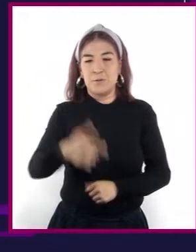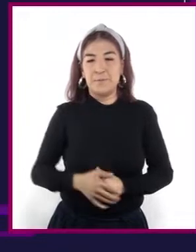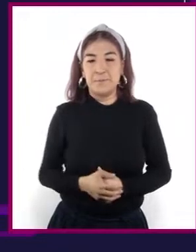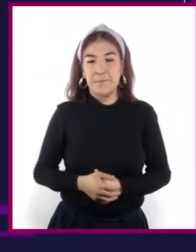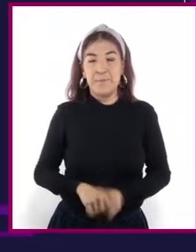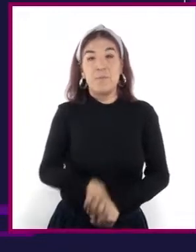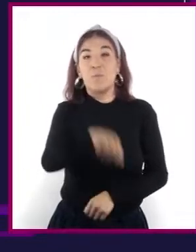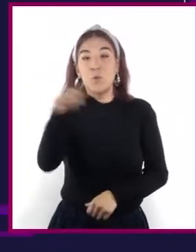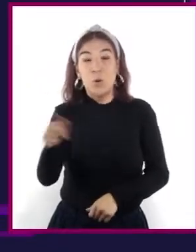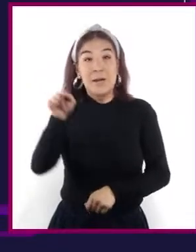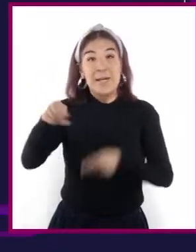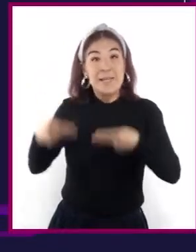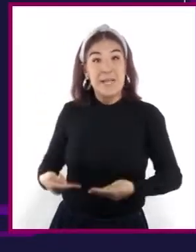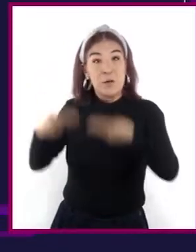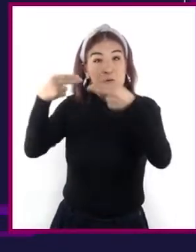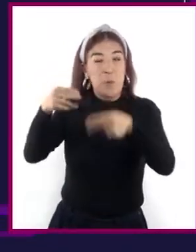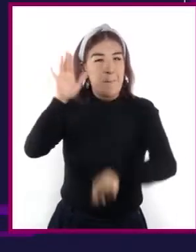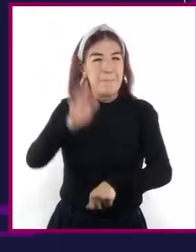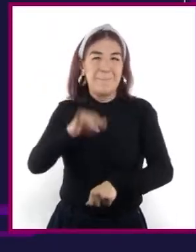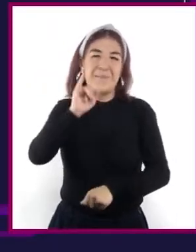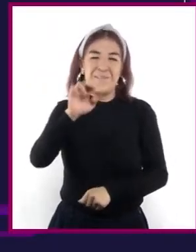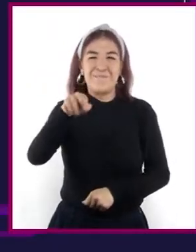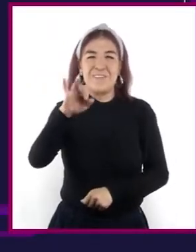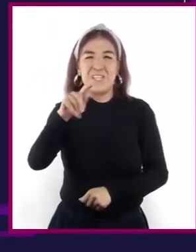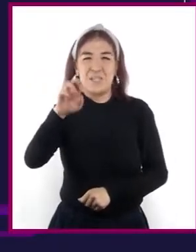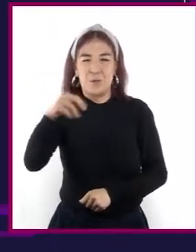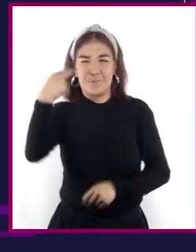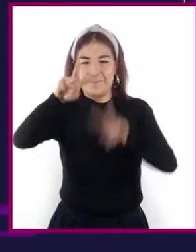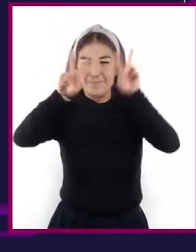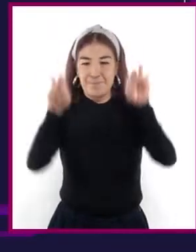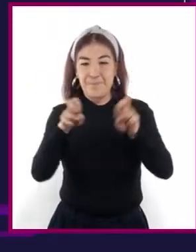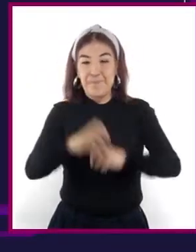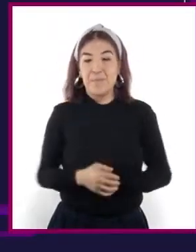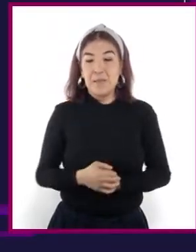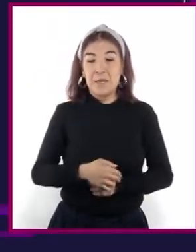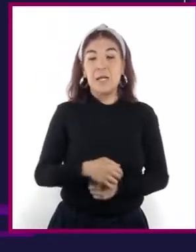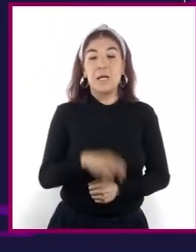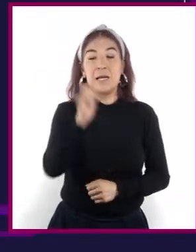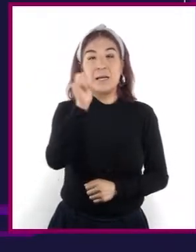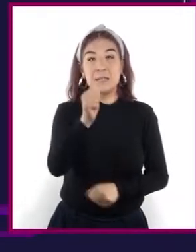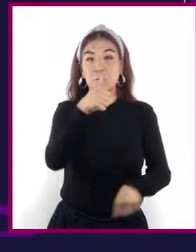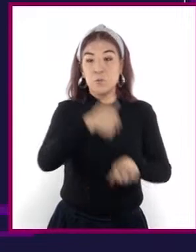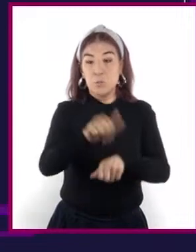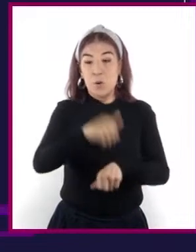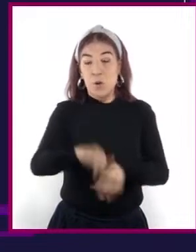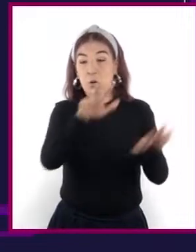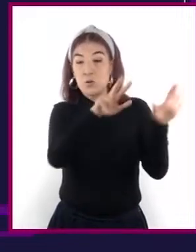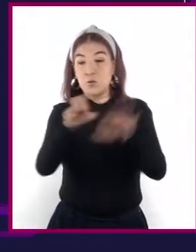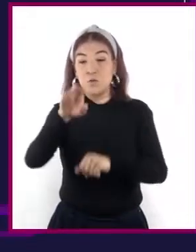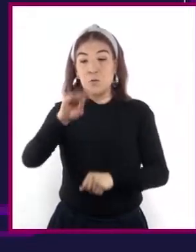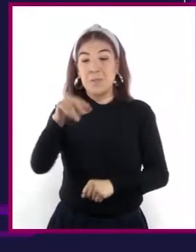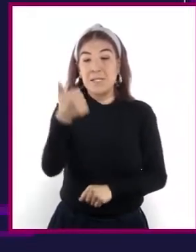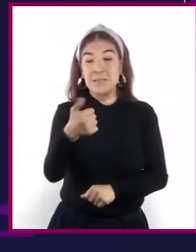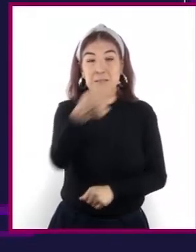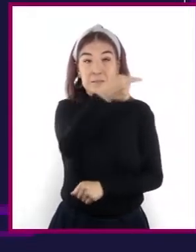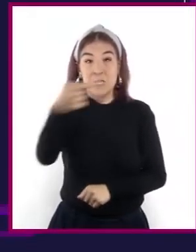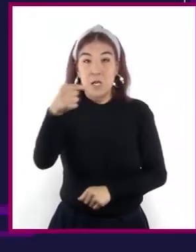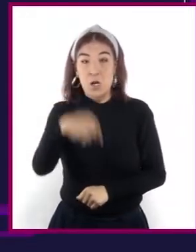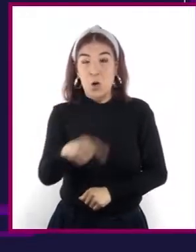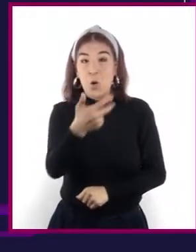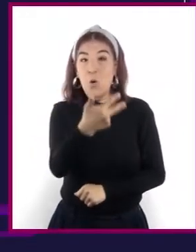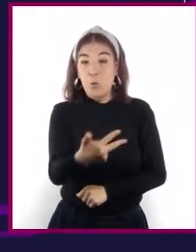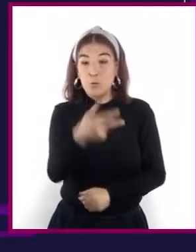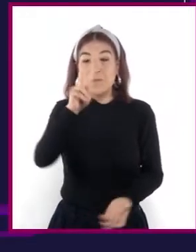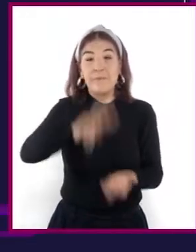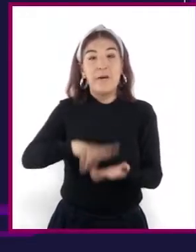Y para el negocio Infinito, la razón es 896 es a 8 con